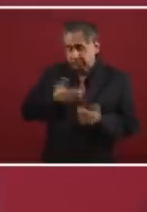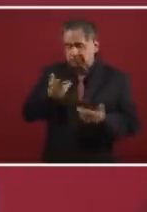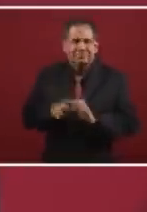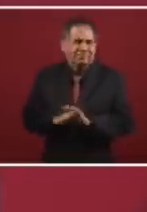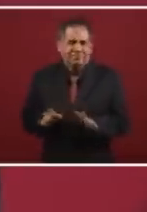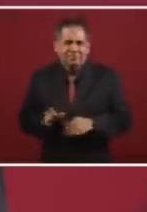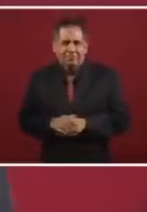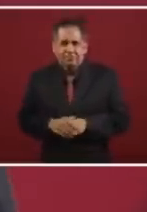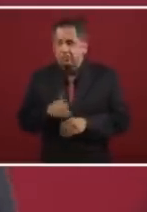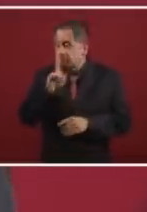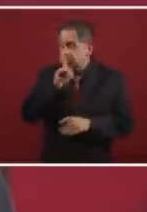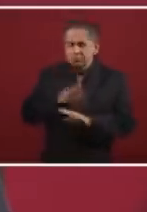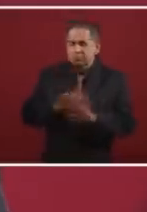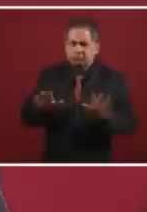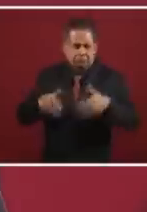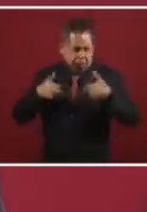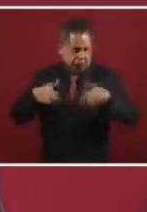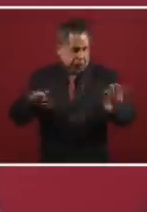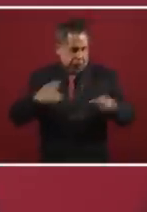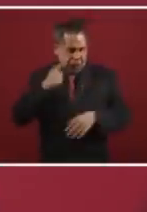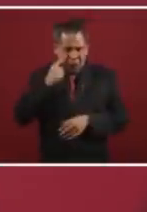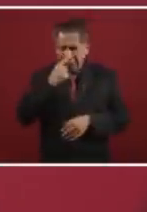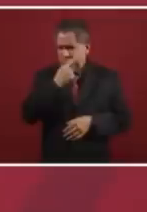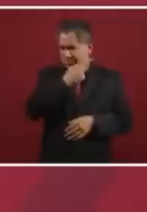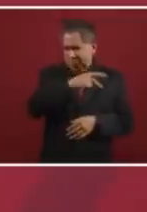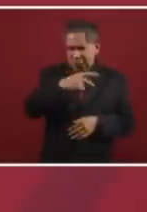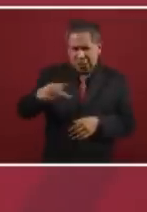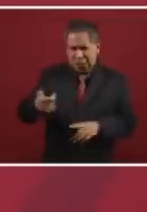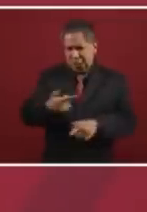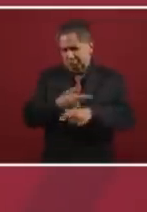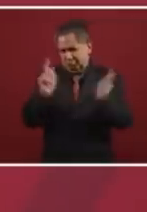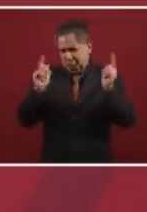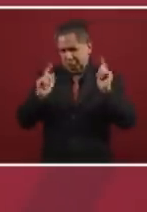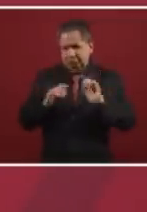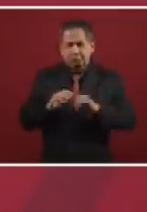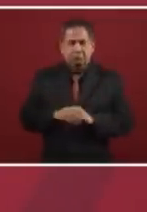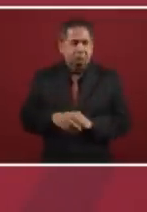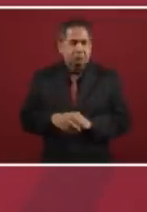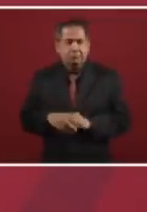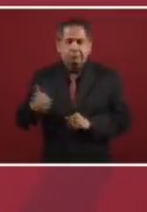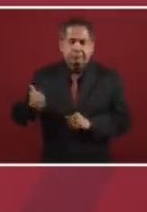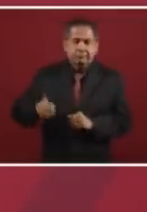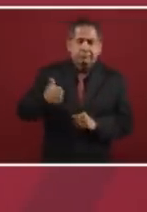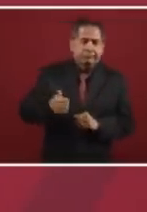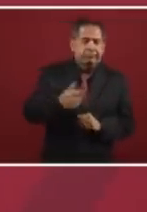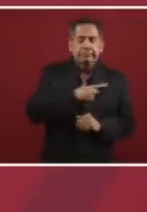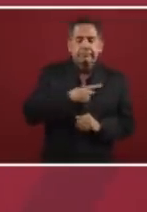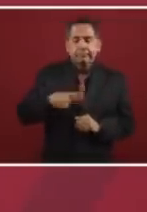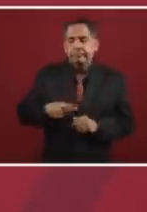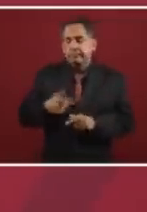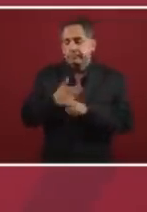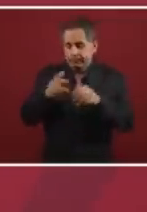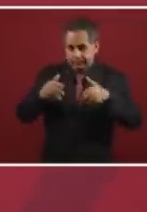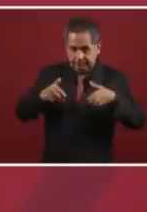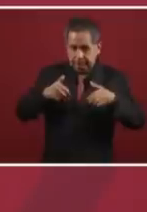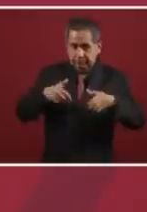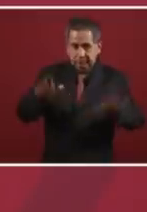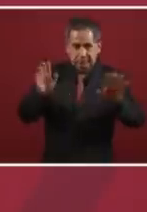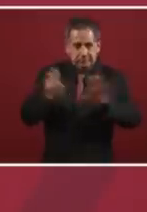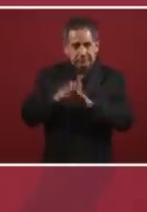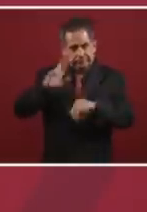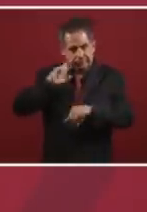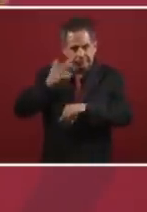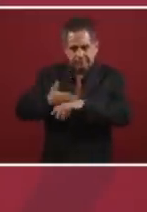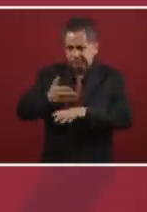manténganse callados somos libres y cada quien debe de actuar con